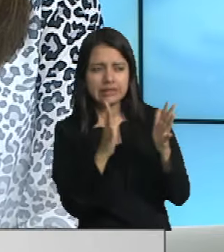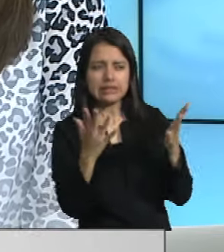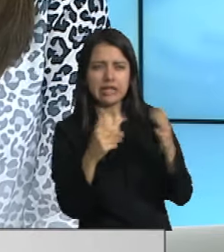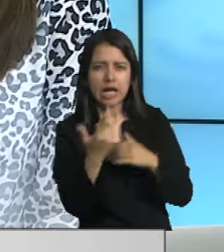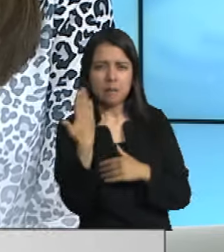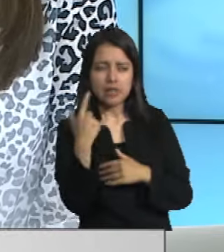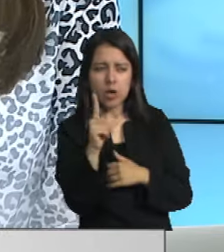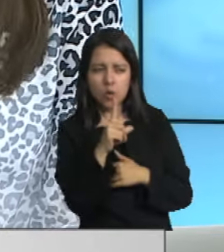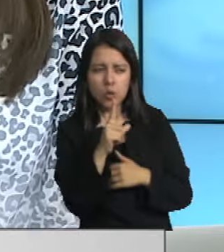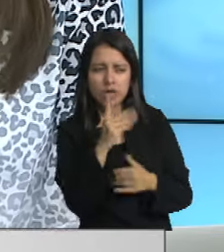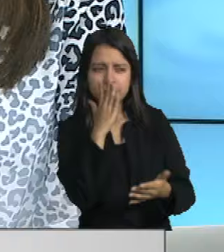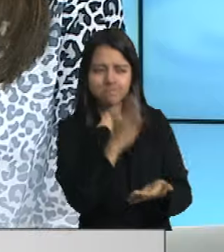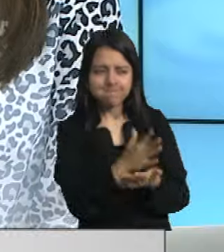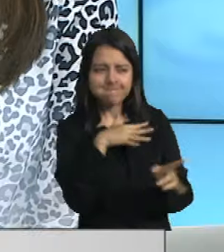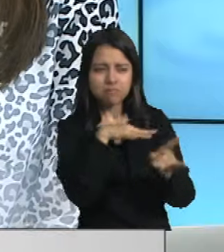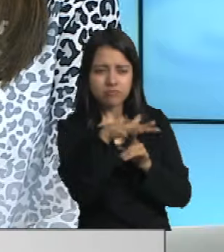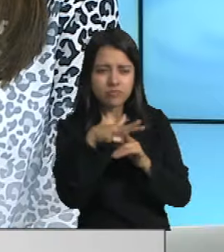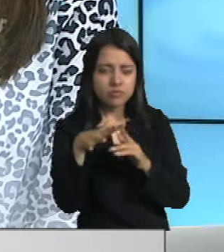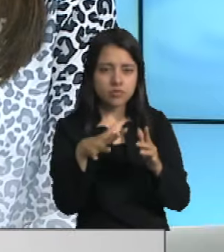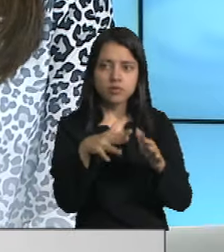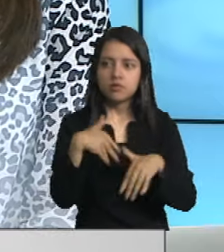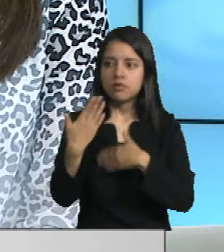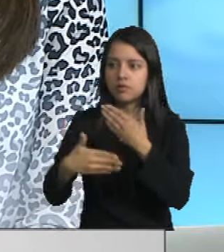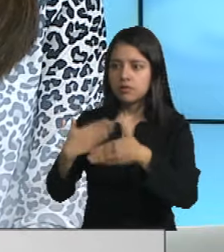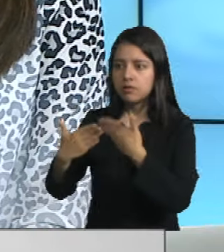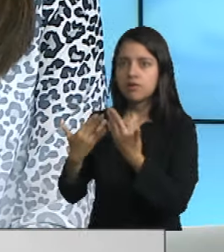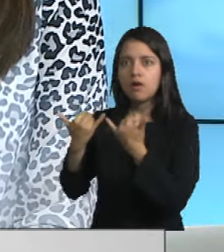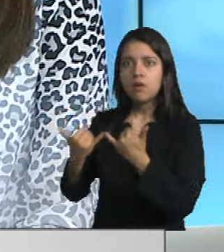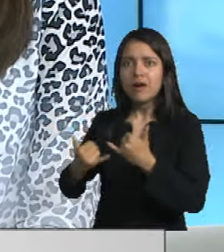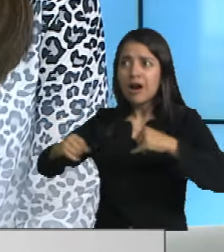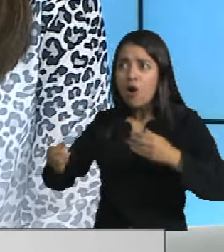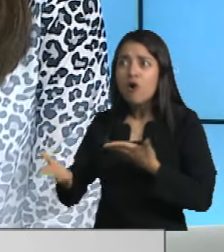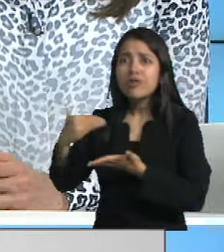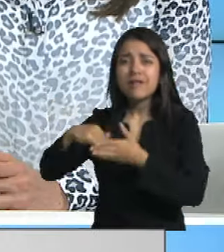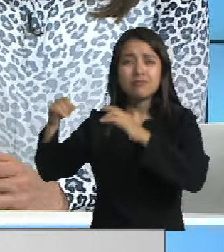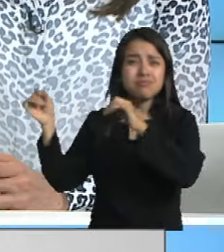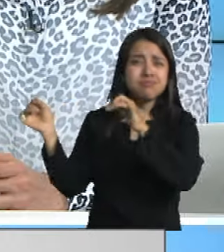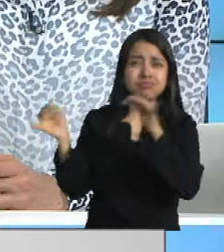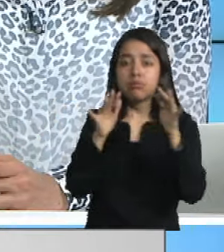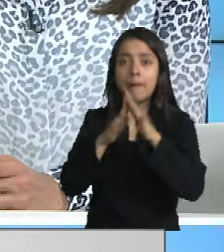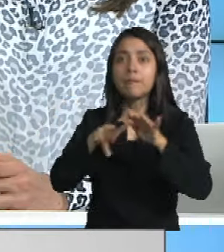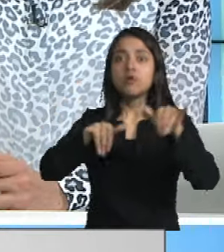afectó a la ciudad y al departamento. Dos vuelos fueron desviados por una fuerte